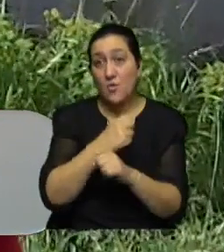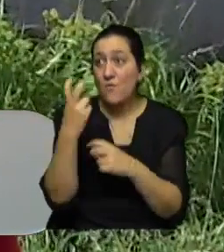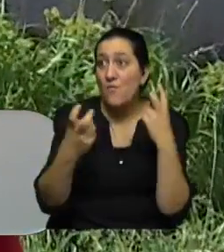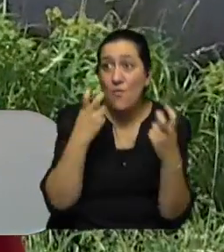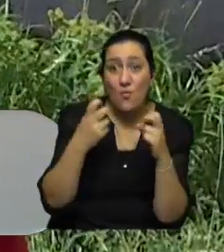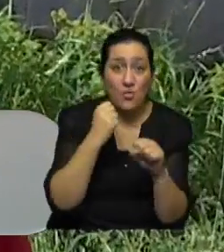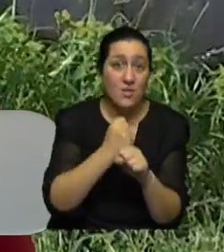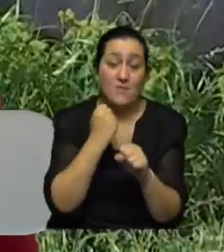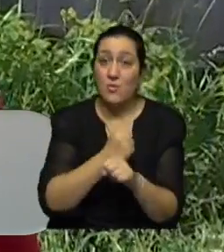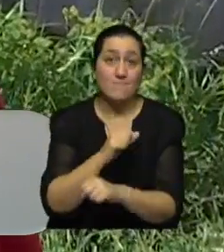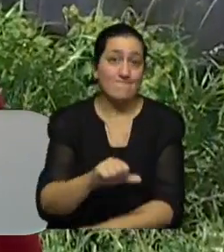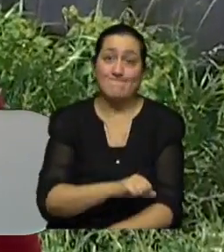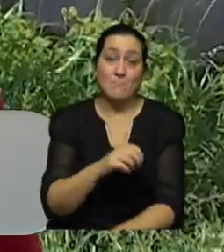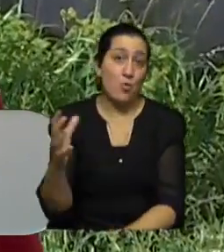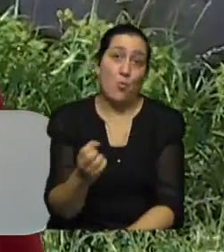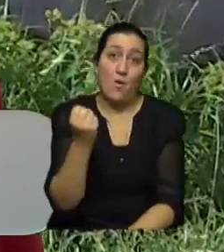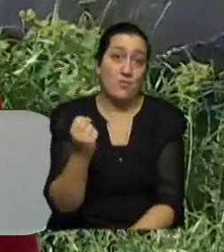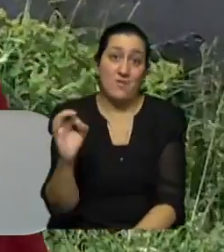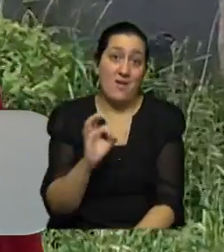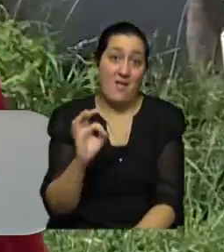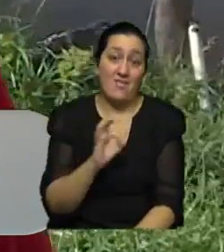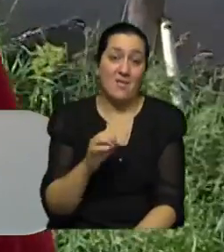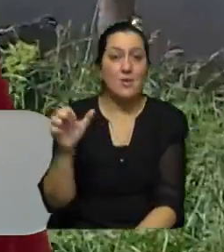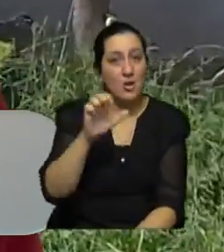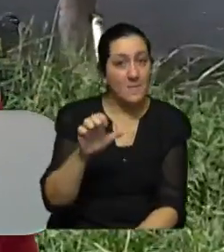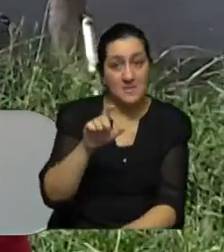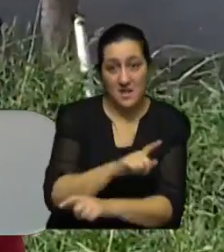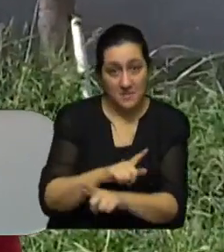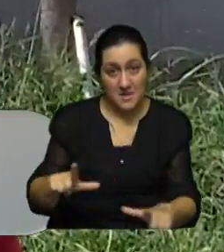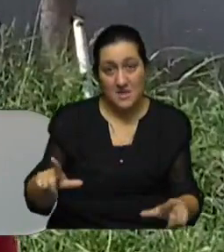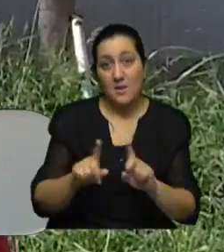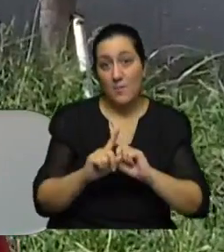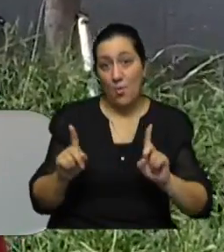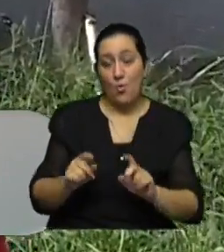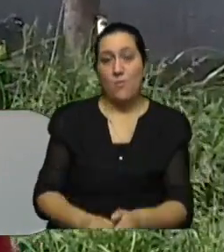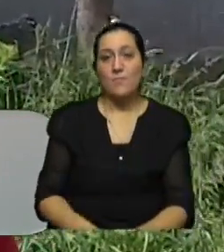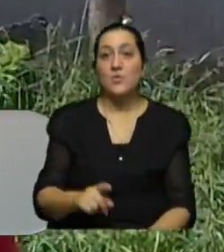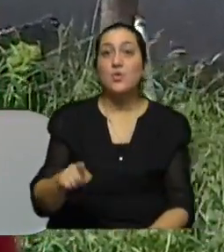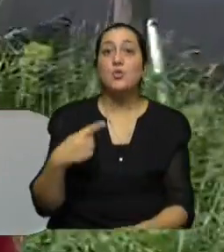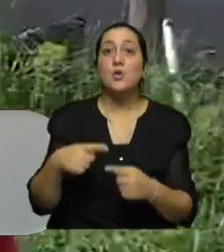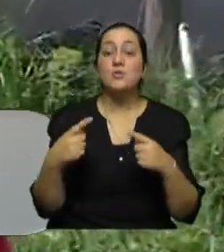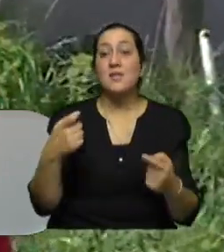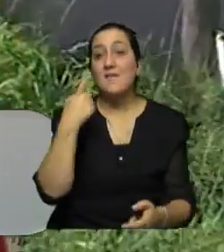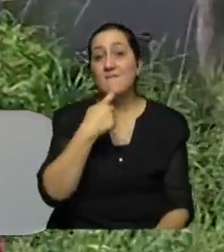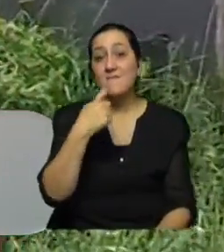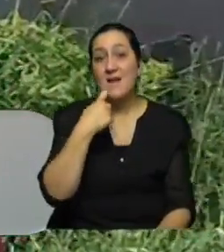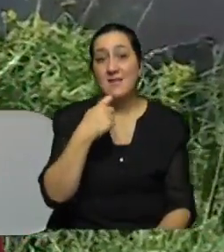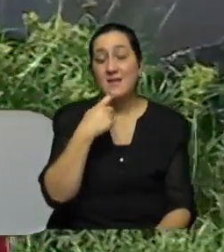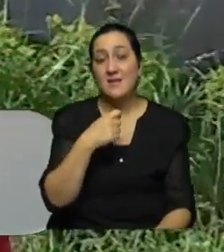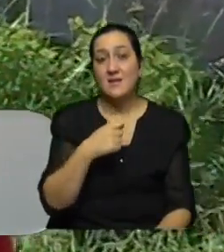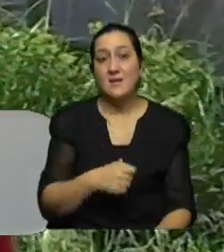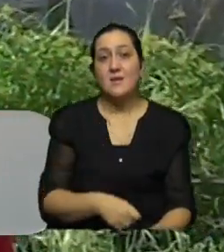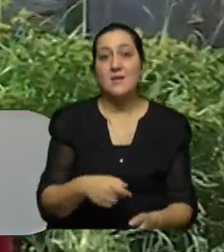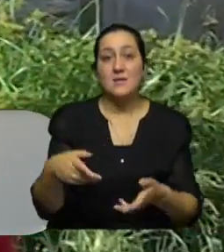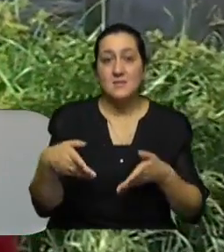consigo, por ningún lado, ni con las empresas de limpieza. Y otra cosa que nos falta al barrio es hacer las